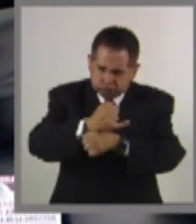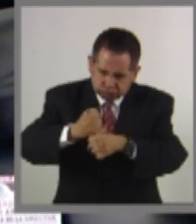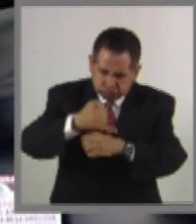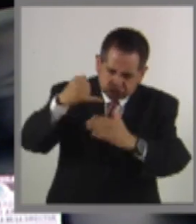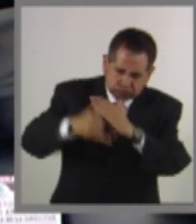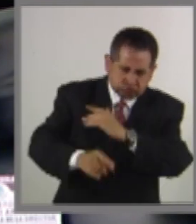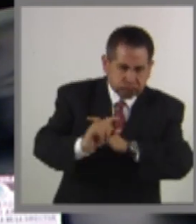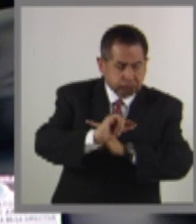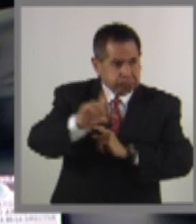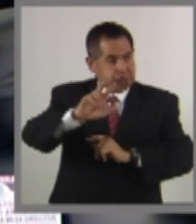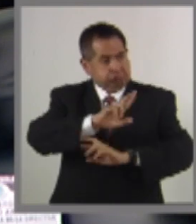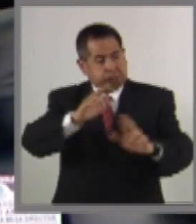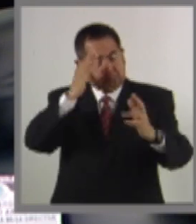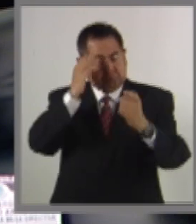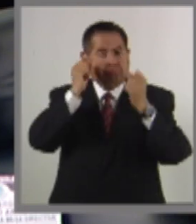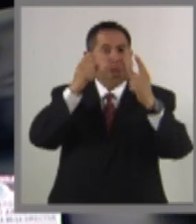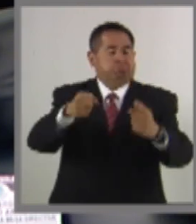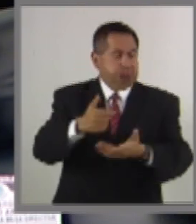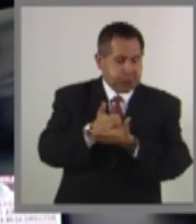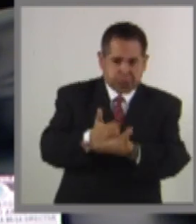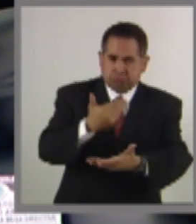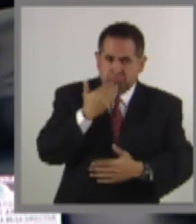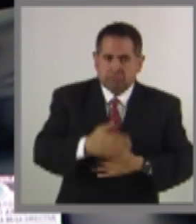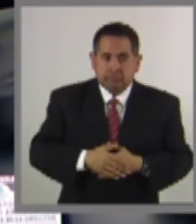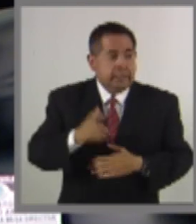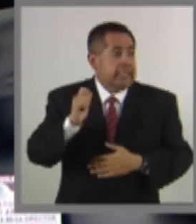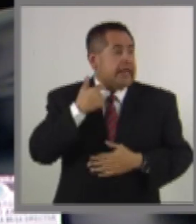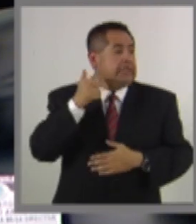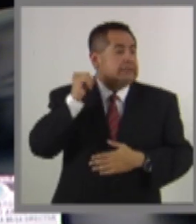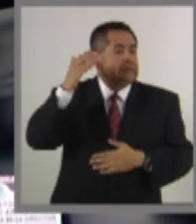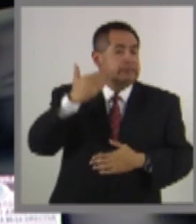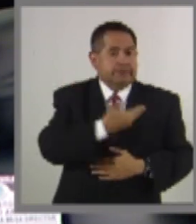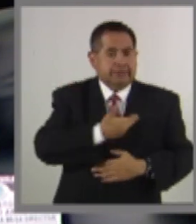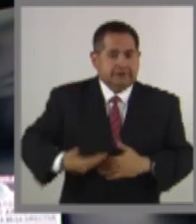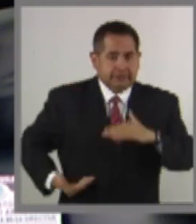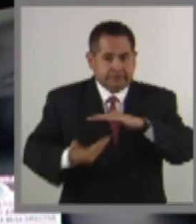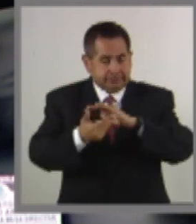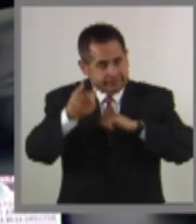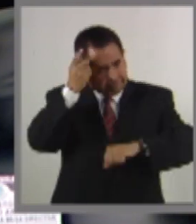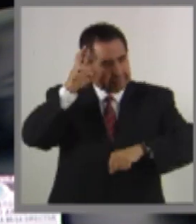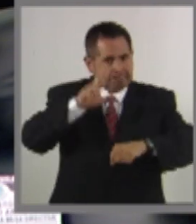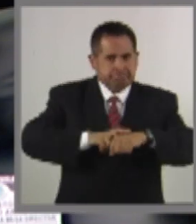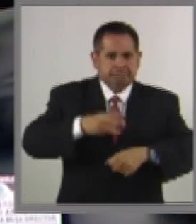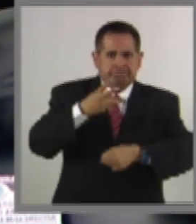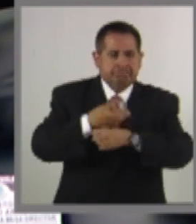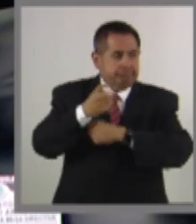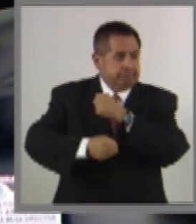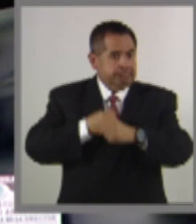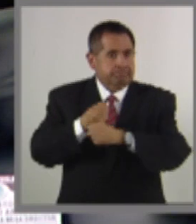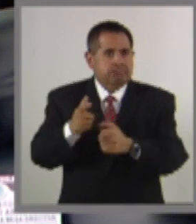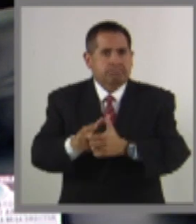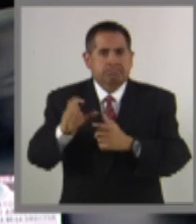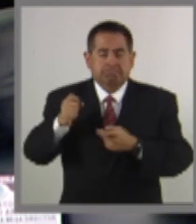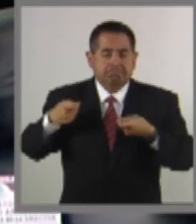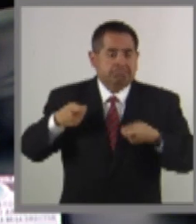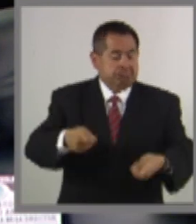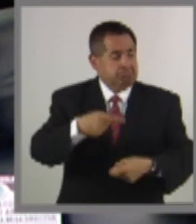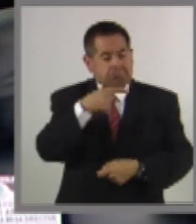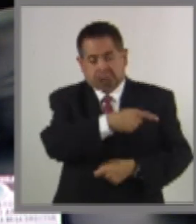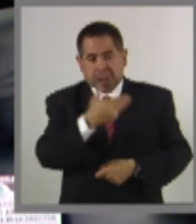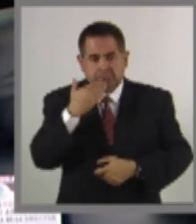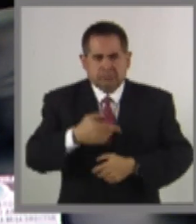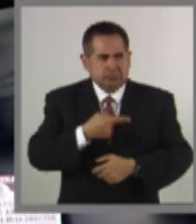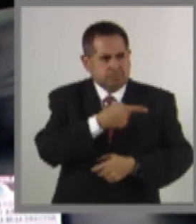y reconocida. Fue presidente de la mesa directiva el tercer año de la 62ª legislatura y